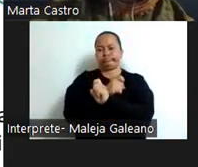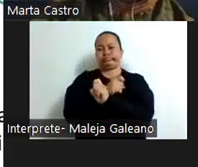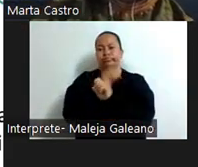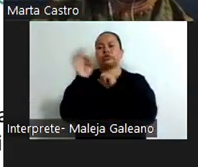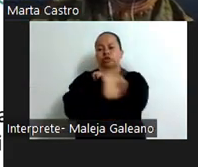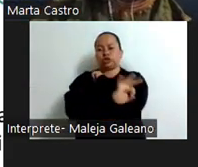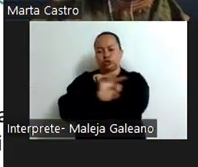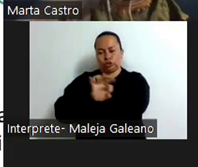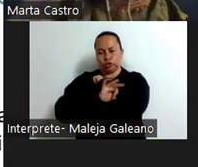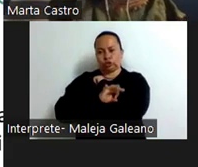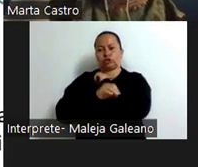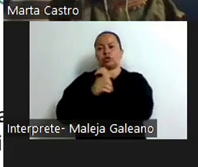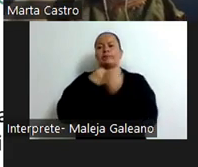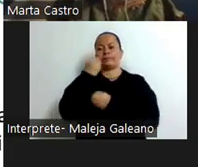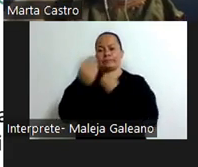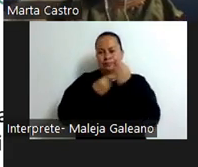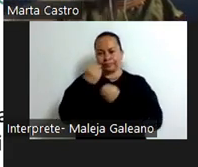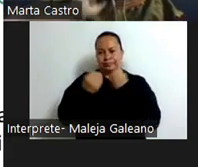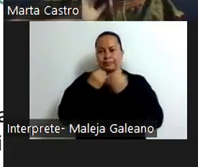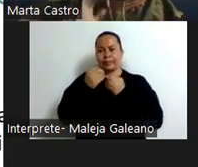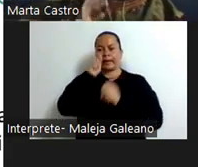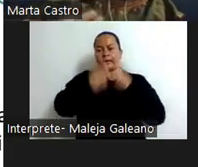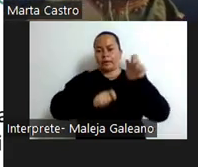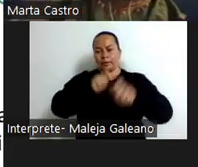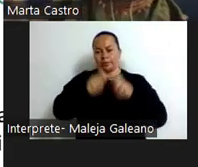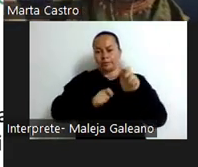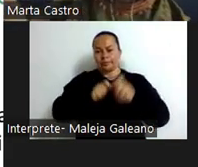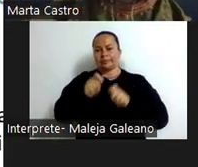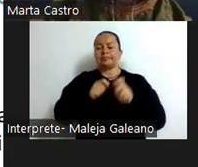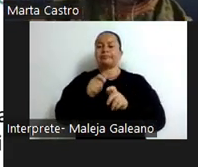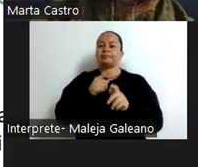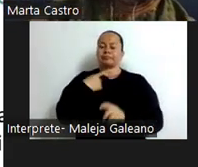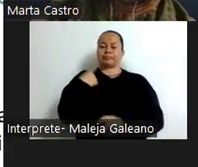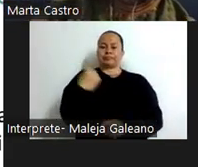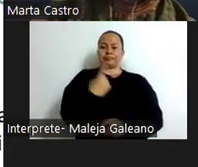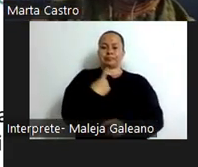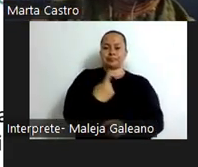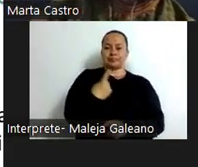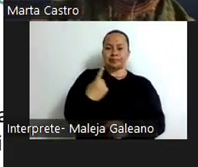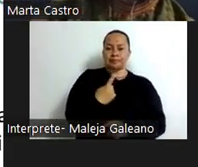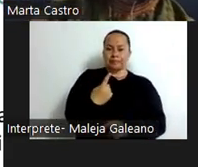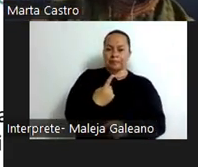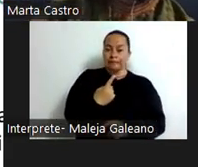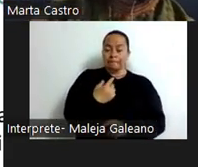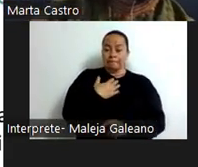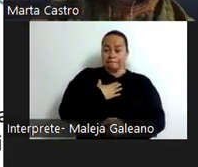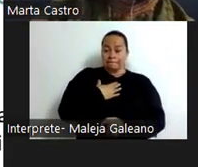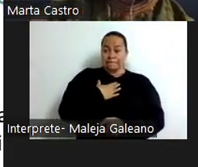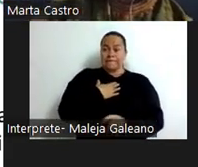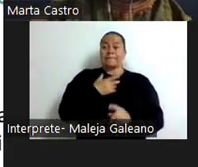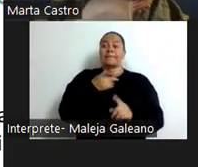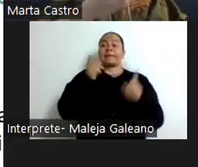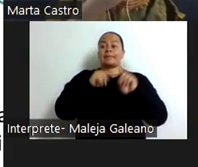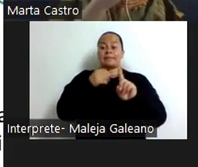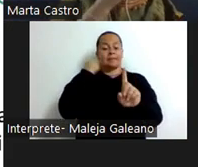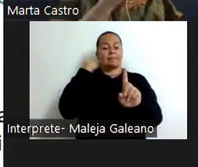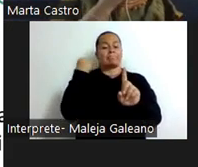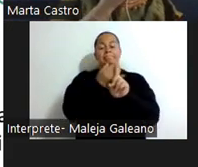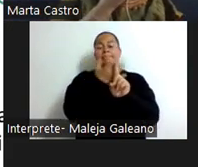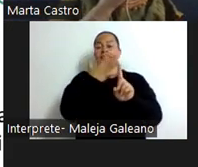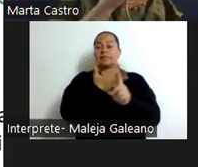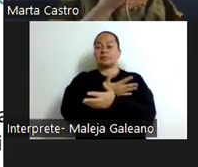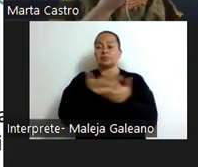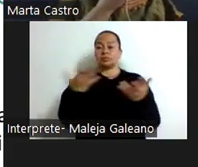y lo que genera ser una persona cuidadora en solitario digamos y los impactos que también tenemos